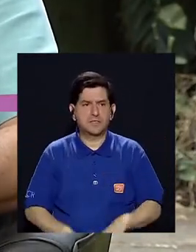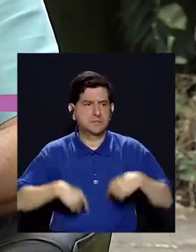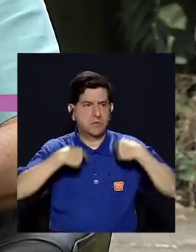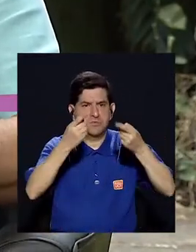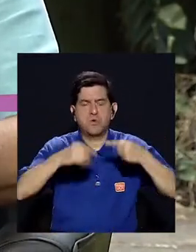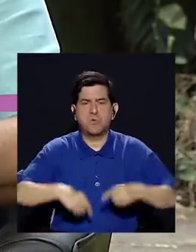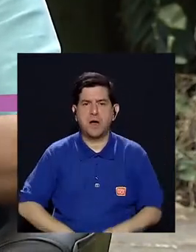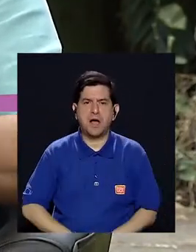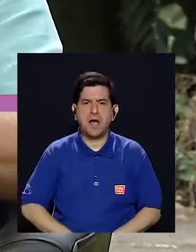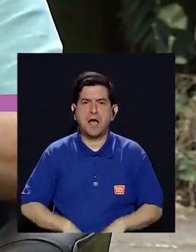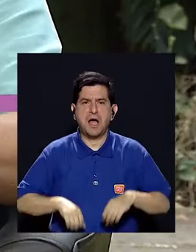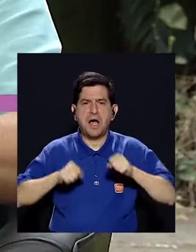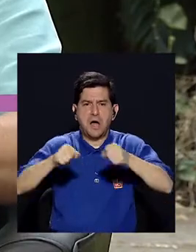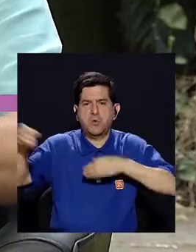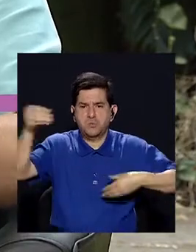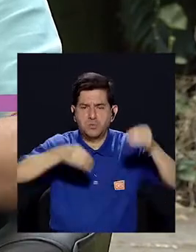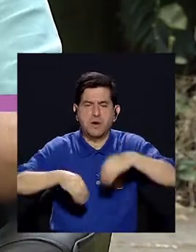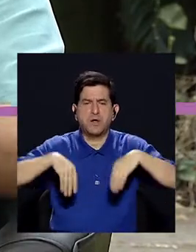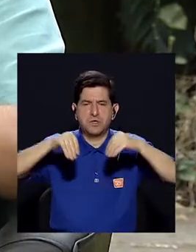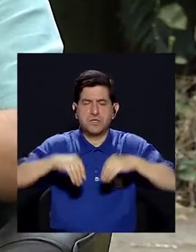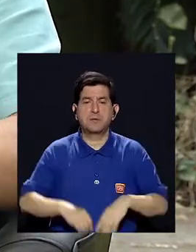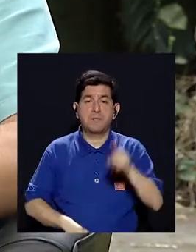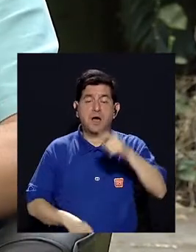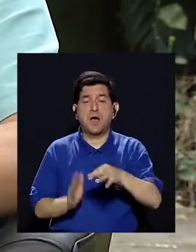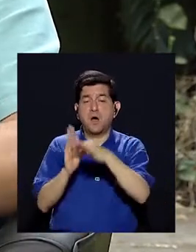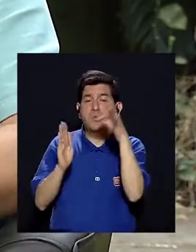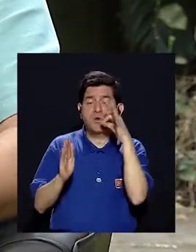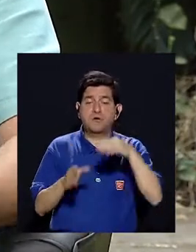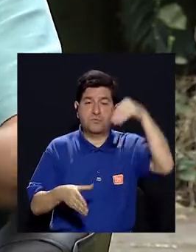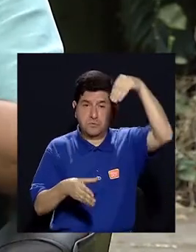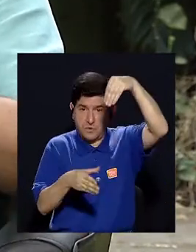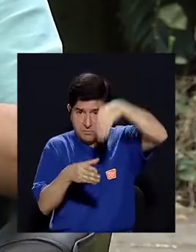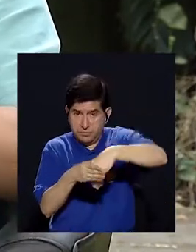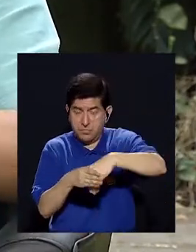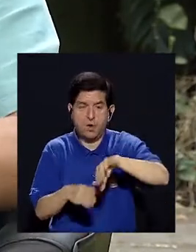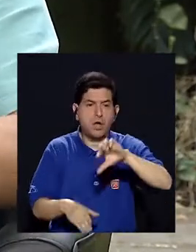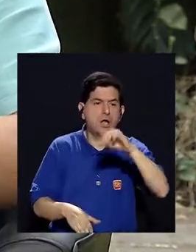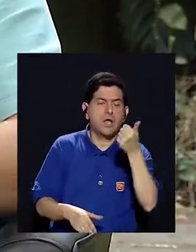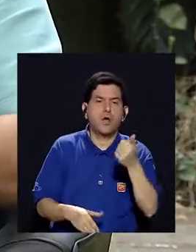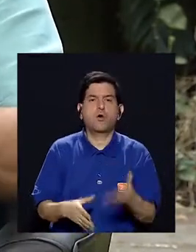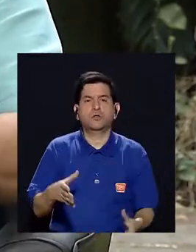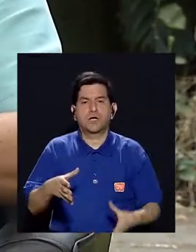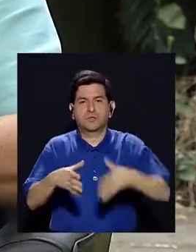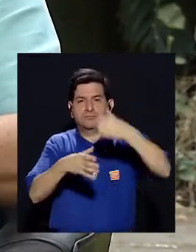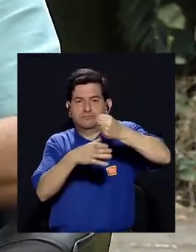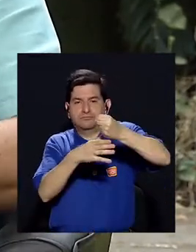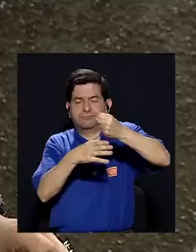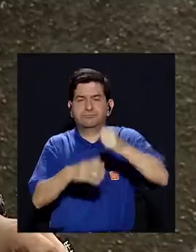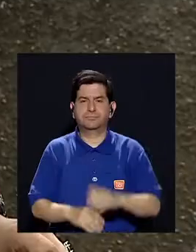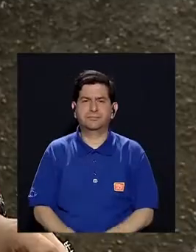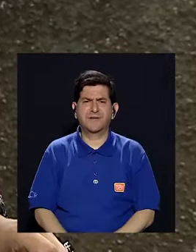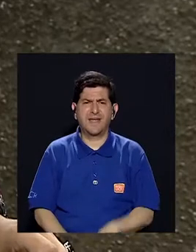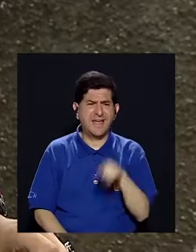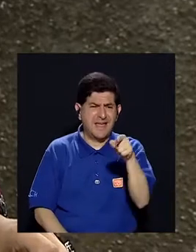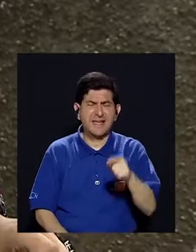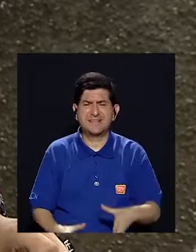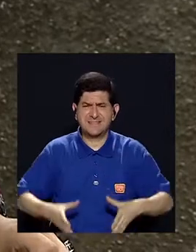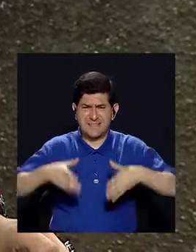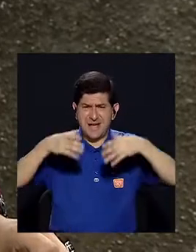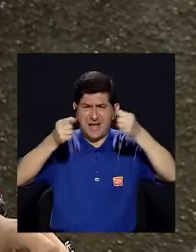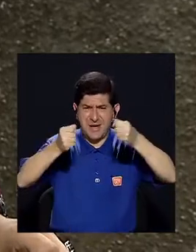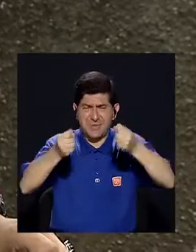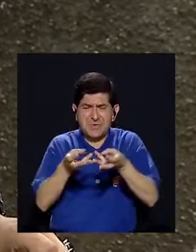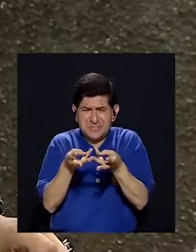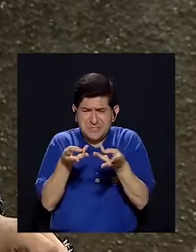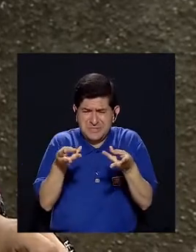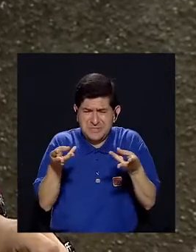van a dar una fruta que usted compró, te la van a meter en una bolsa y después se la van a poner en otra bolsa para que la lleves de manigueta. ¿Cuánto van a durar esas